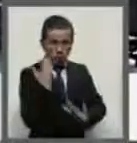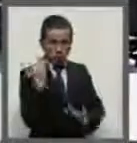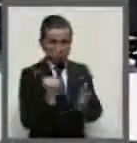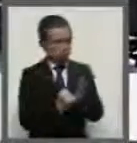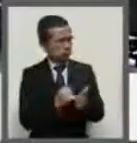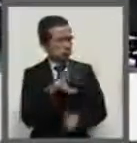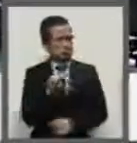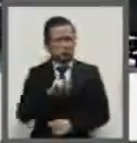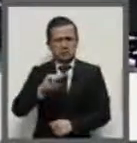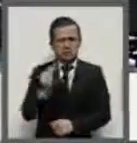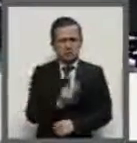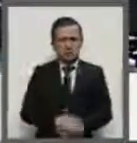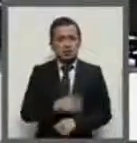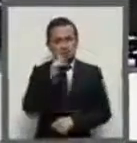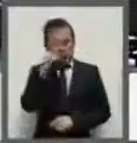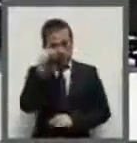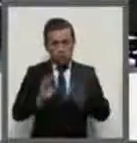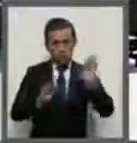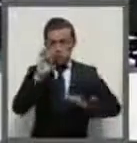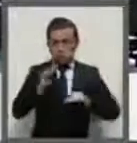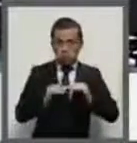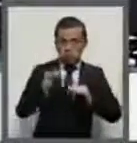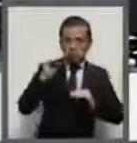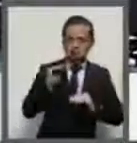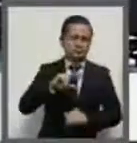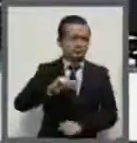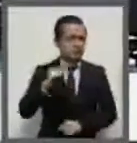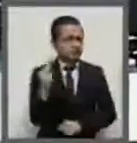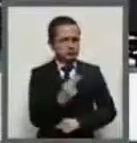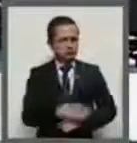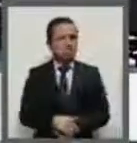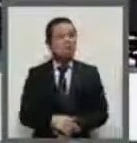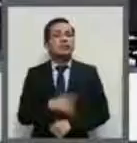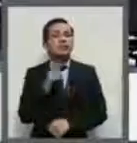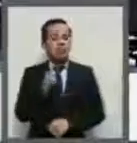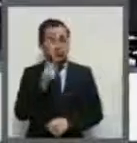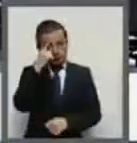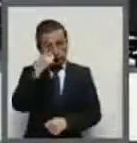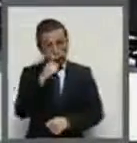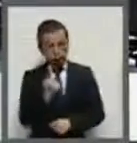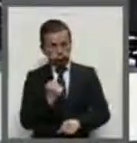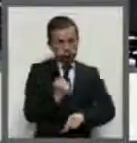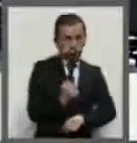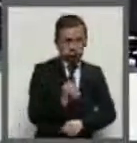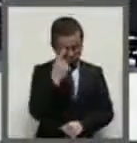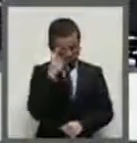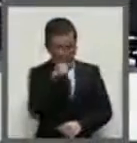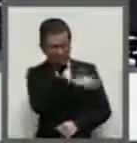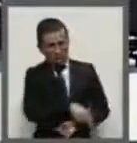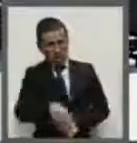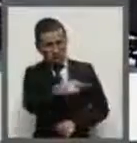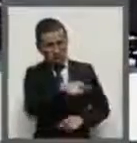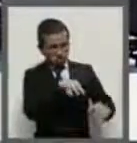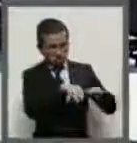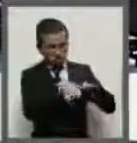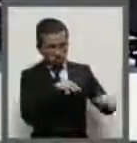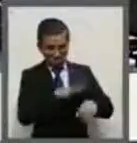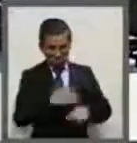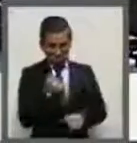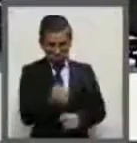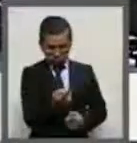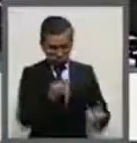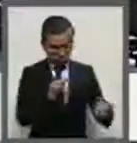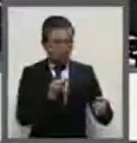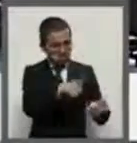las tasas de los existentes. Esto implica no aumentar la carga impositiva sobre las clases trabajadoras.